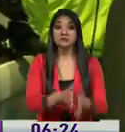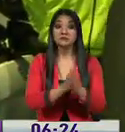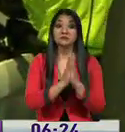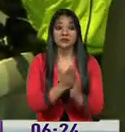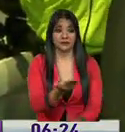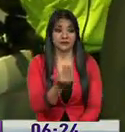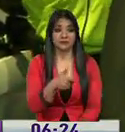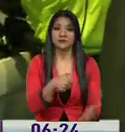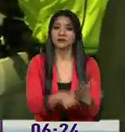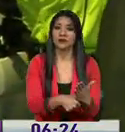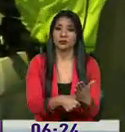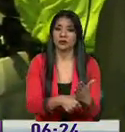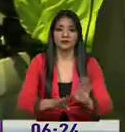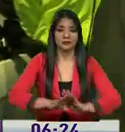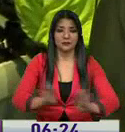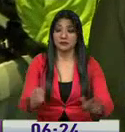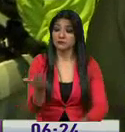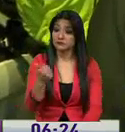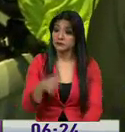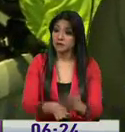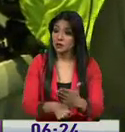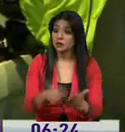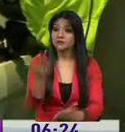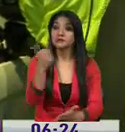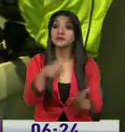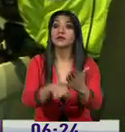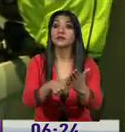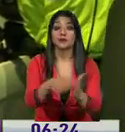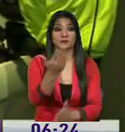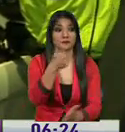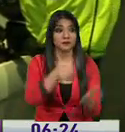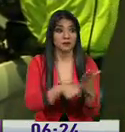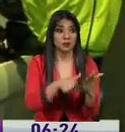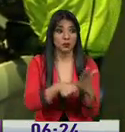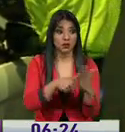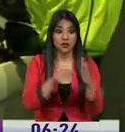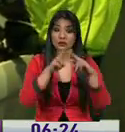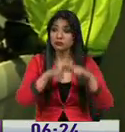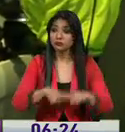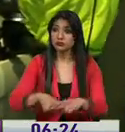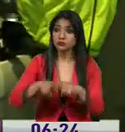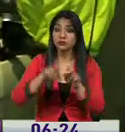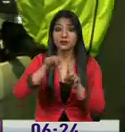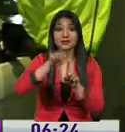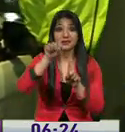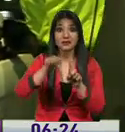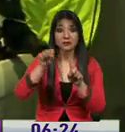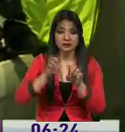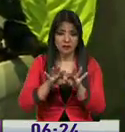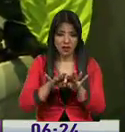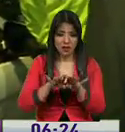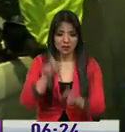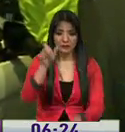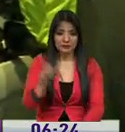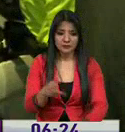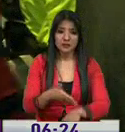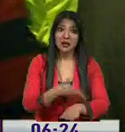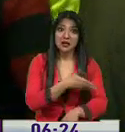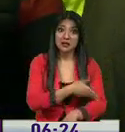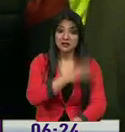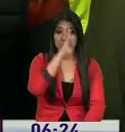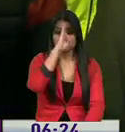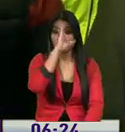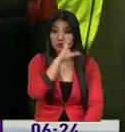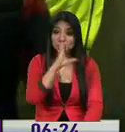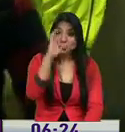de identidad, en este caso la cédula de las personas, para nosotros en nuestro sistema informático verificar si esa persona tiene o no